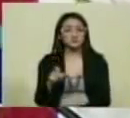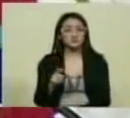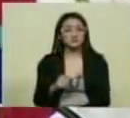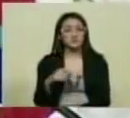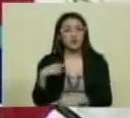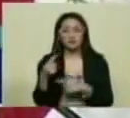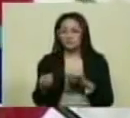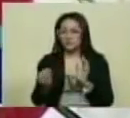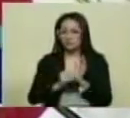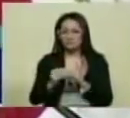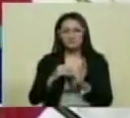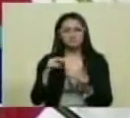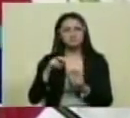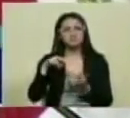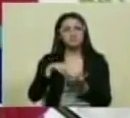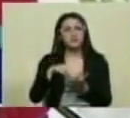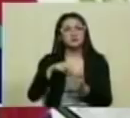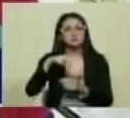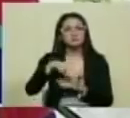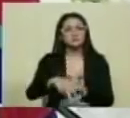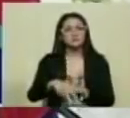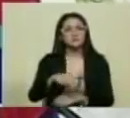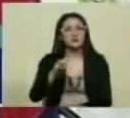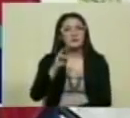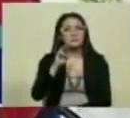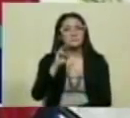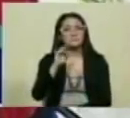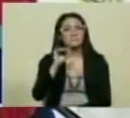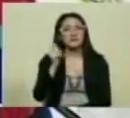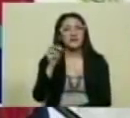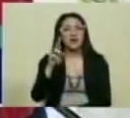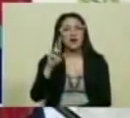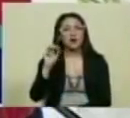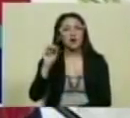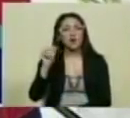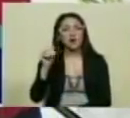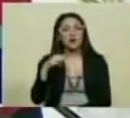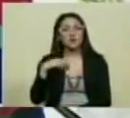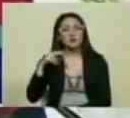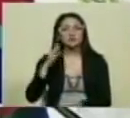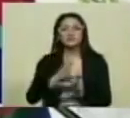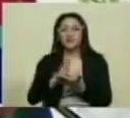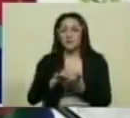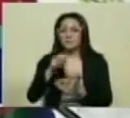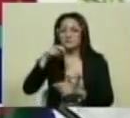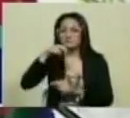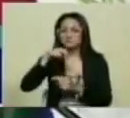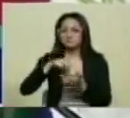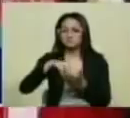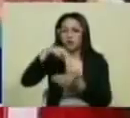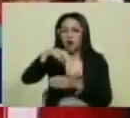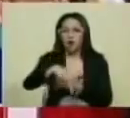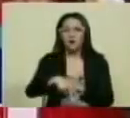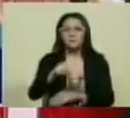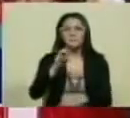que me montaba, me paraba: ¿por quién salta? Por los Piaroa. Nunca cambié y salté siempre por los Piaroa.